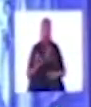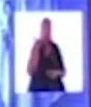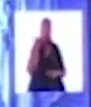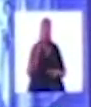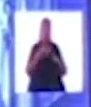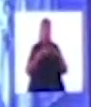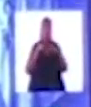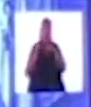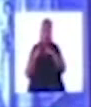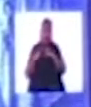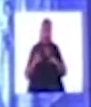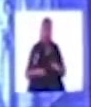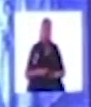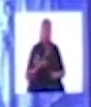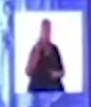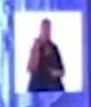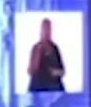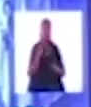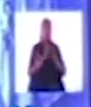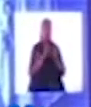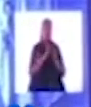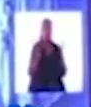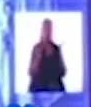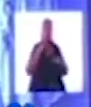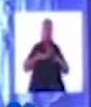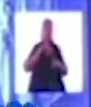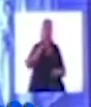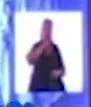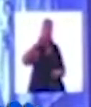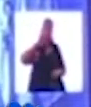corporaciones han decomisado más de